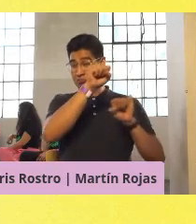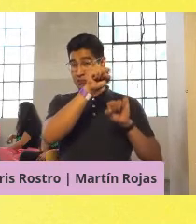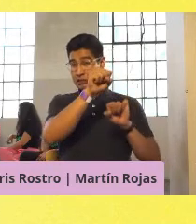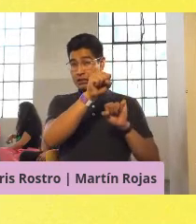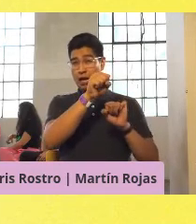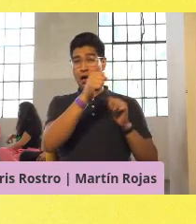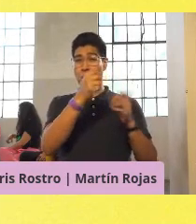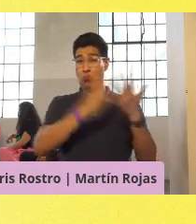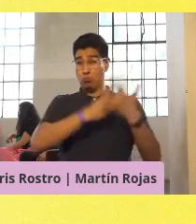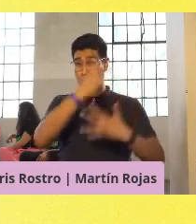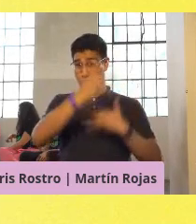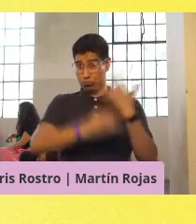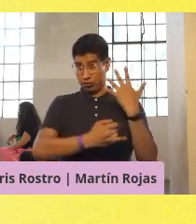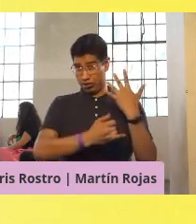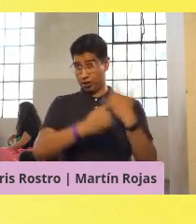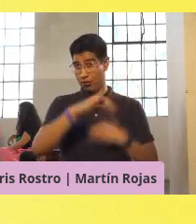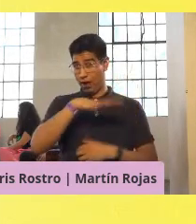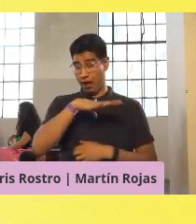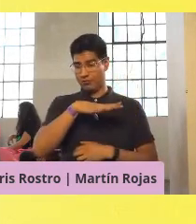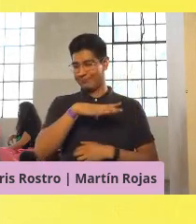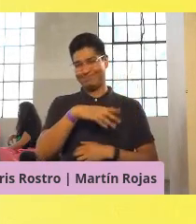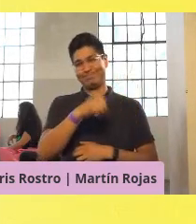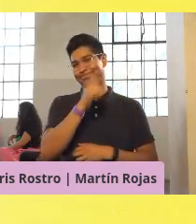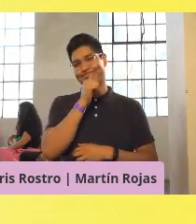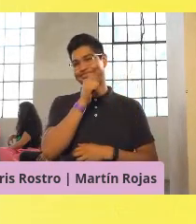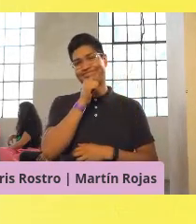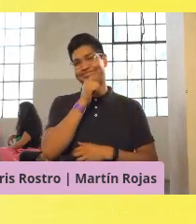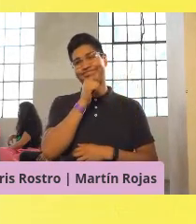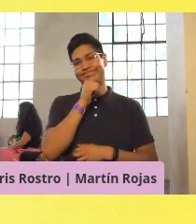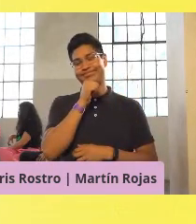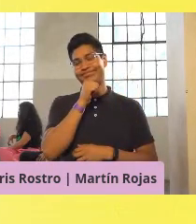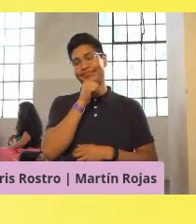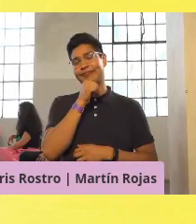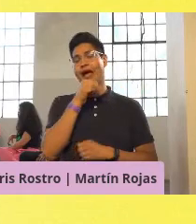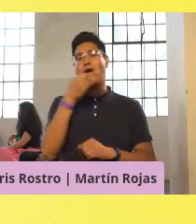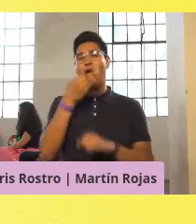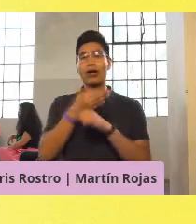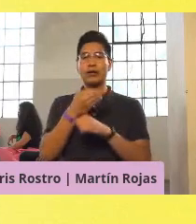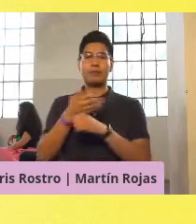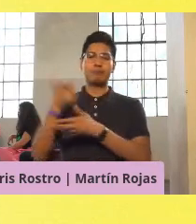¿no? Así, salvo a lo mejor por ahí decir muy claramente, no tenemos fondos para nada.